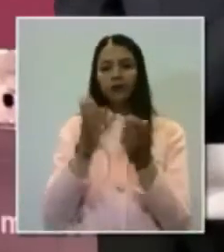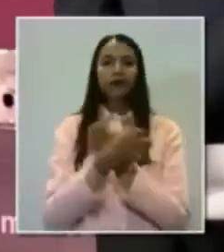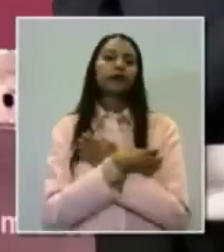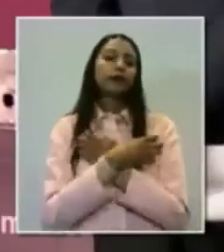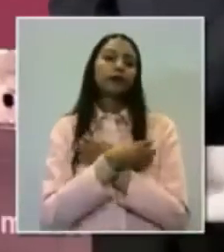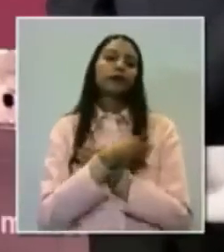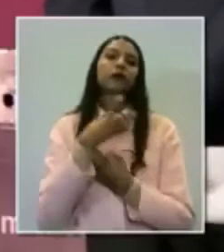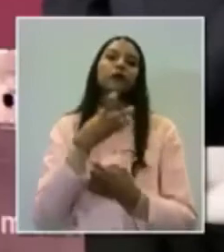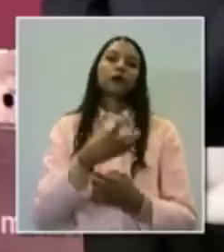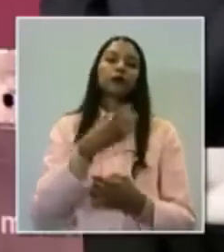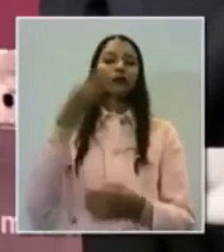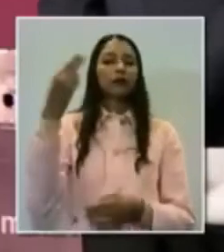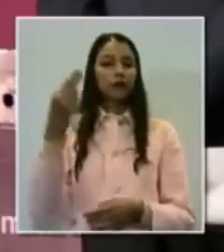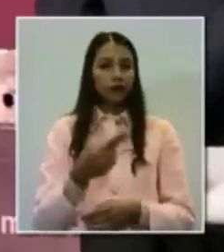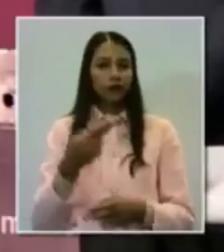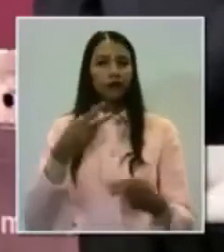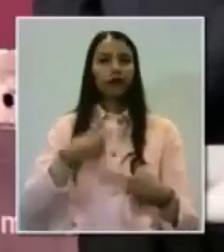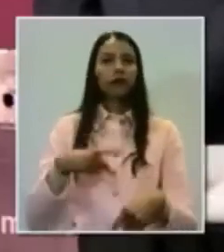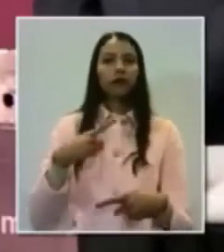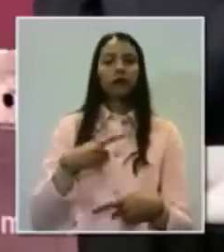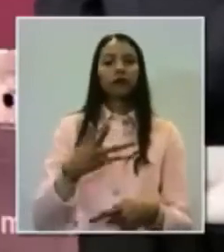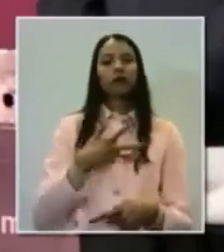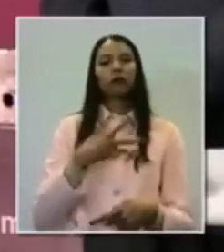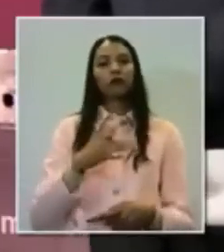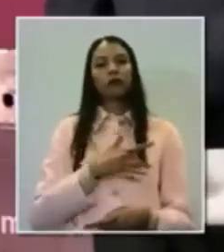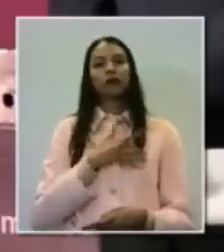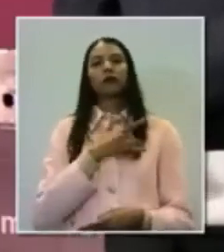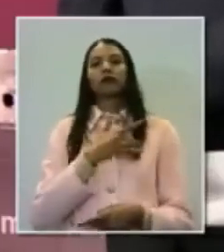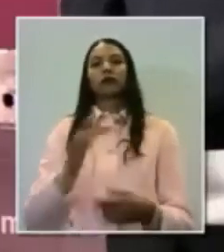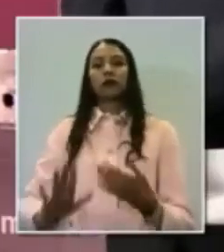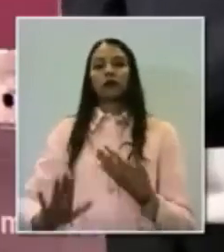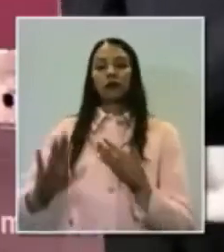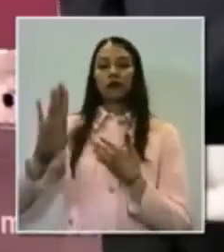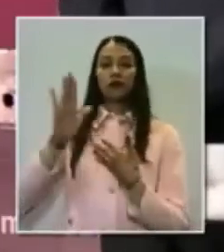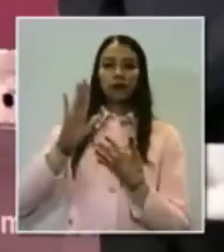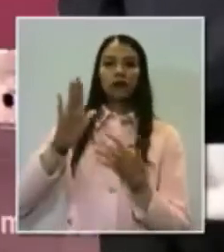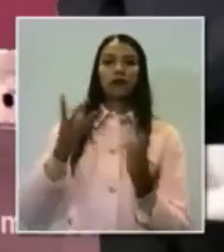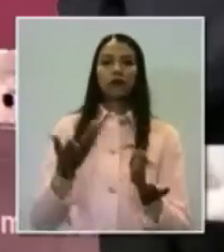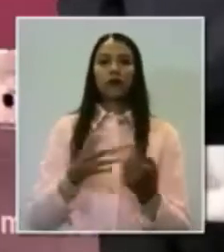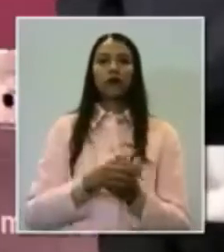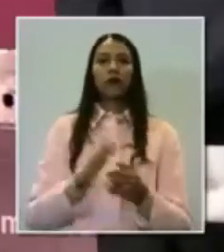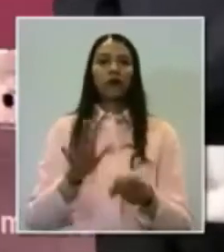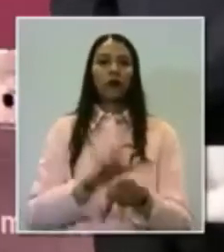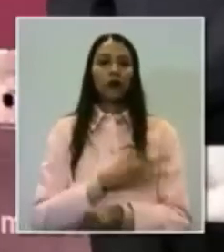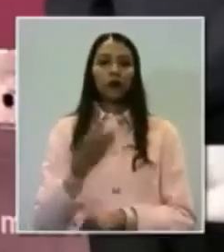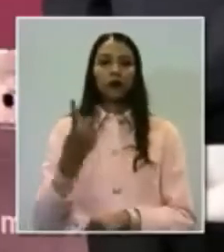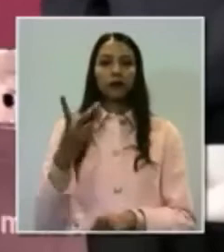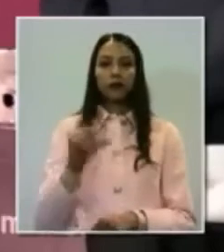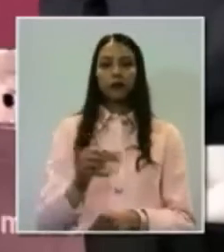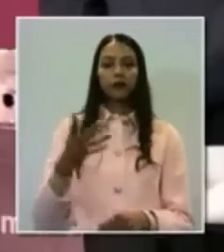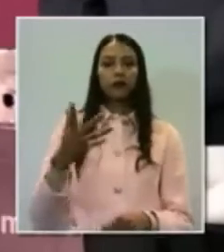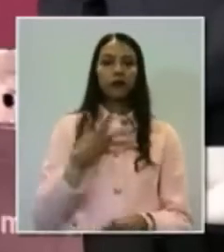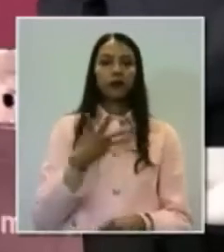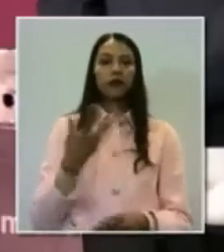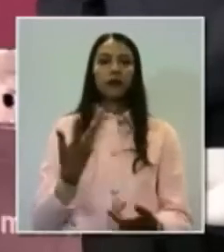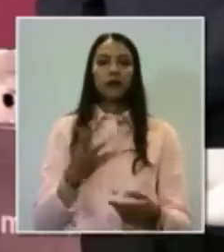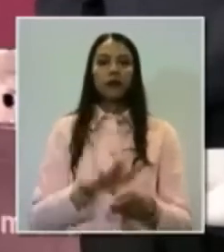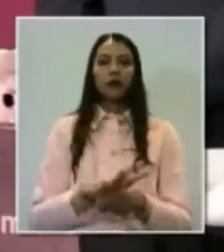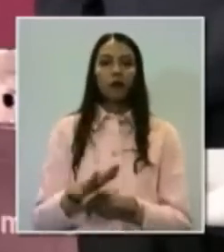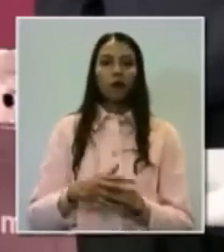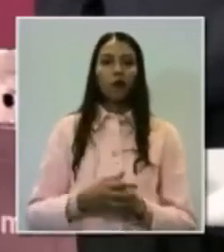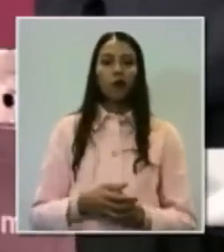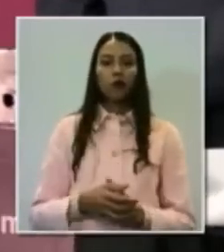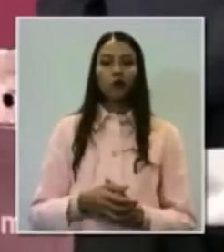educativo. Y eso es lo que requerimos, gente que tenga sensibilidad, que tenga compromiso, que tenga vocación, porque no estamos en